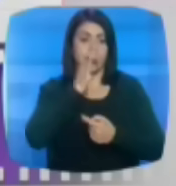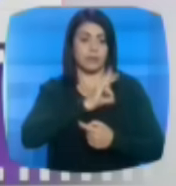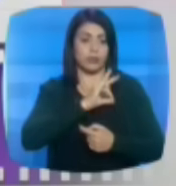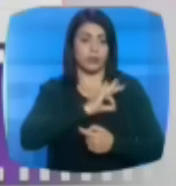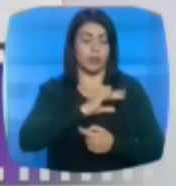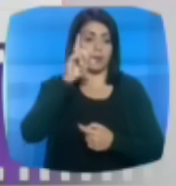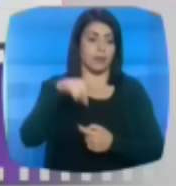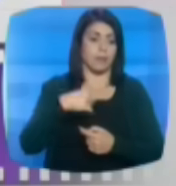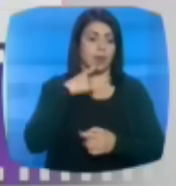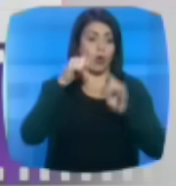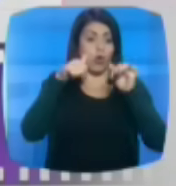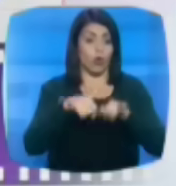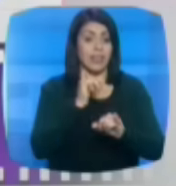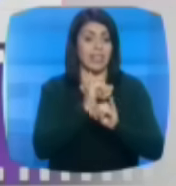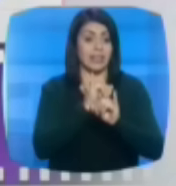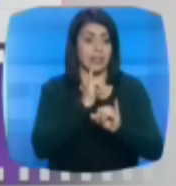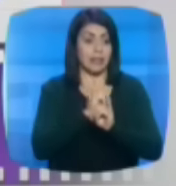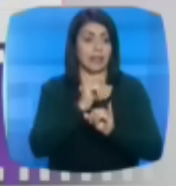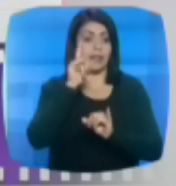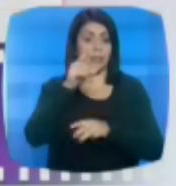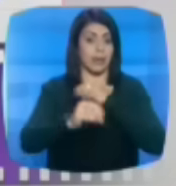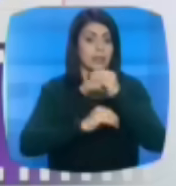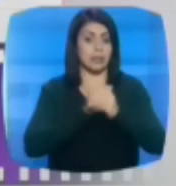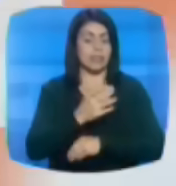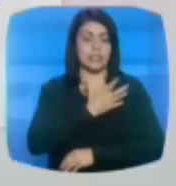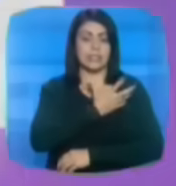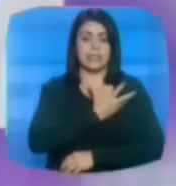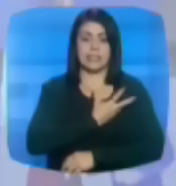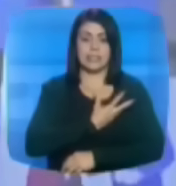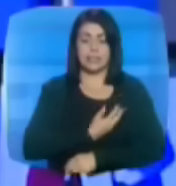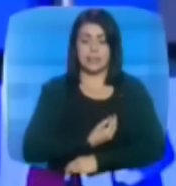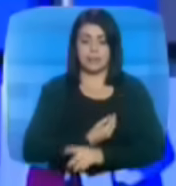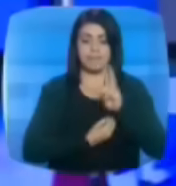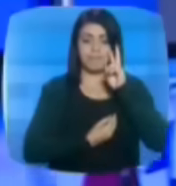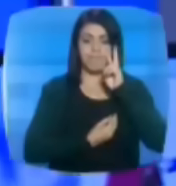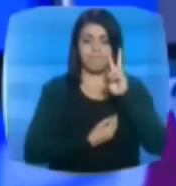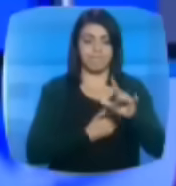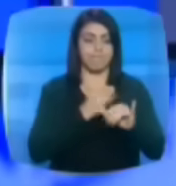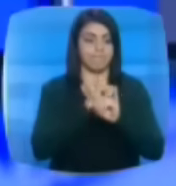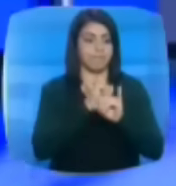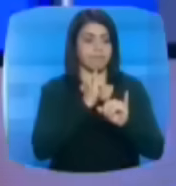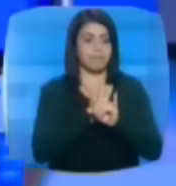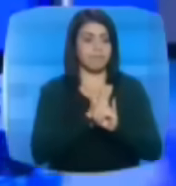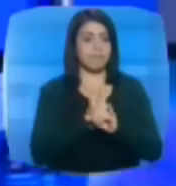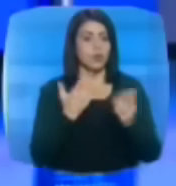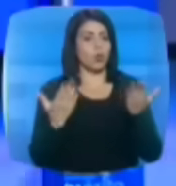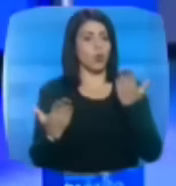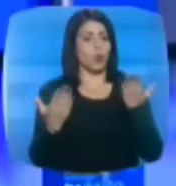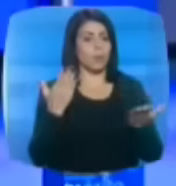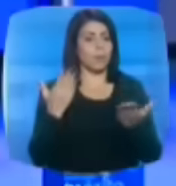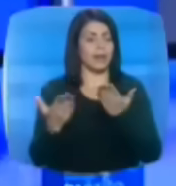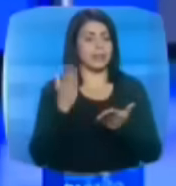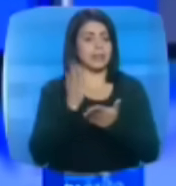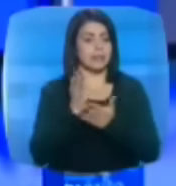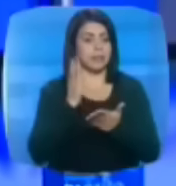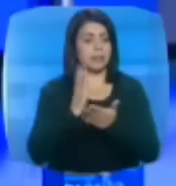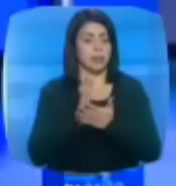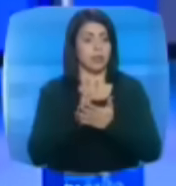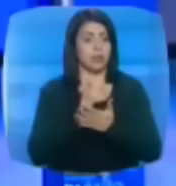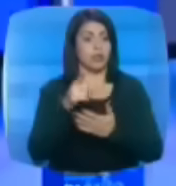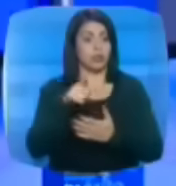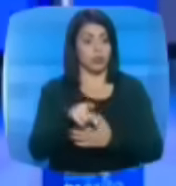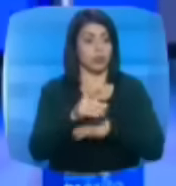sociedad. Incluso hoy las redes sociales, Maite, están desmotivando a muchas personas. Porque es una fuente de comparación constante y resulta que